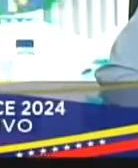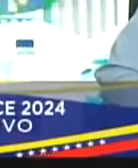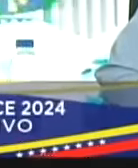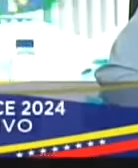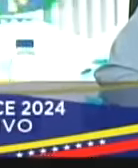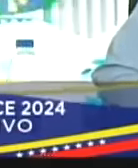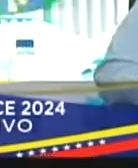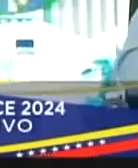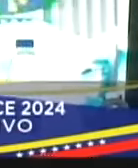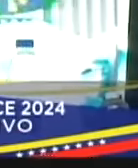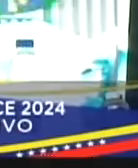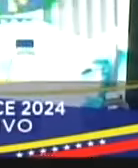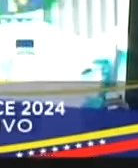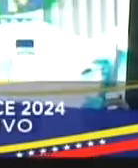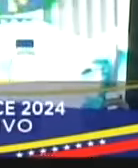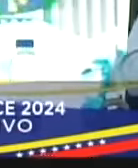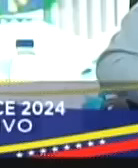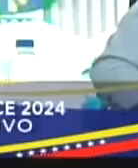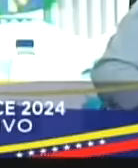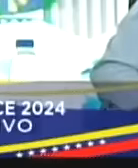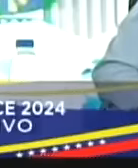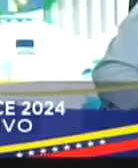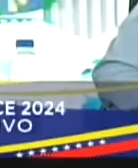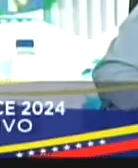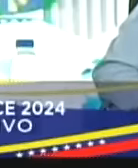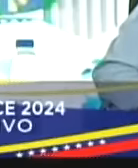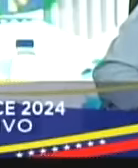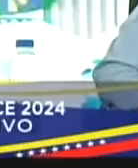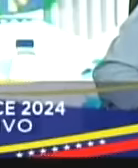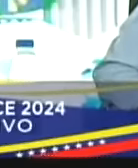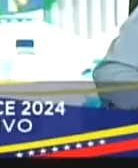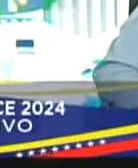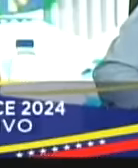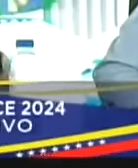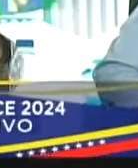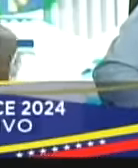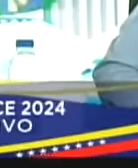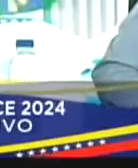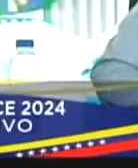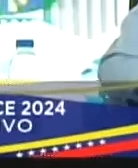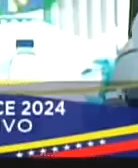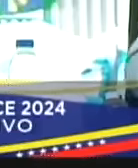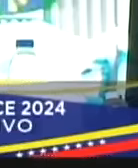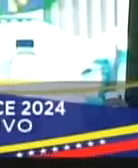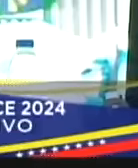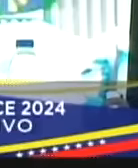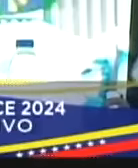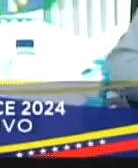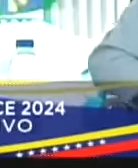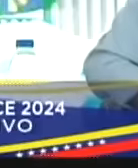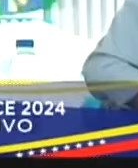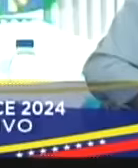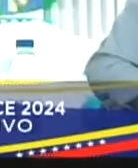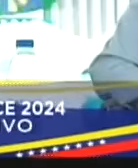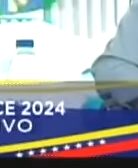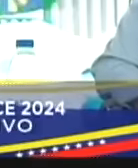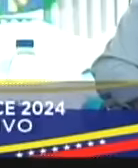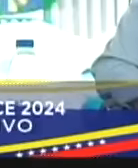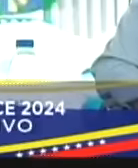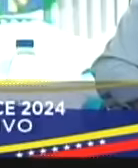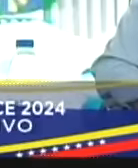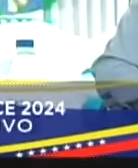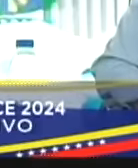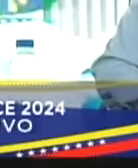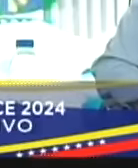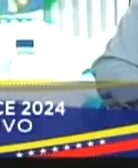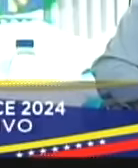sí, hace falta mucho. Hay muchos elementos que seguir entretejiendo de ese acoplamiento de la sociedad venezolana a un nuevo modelo.